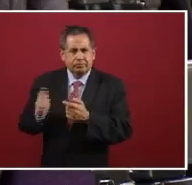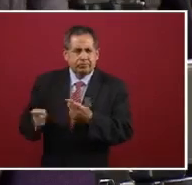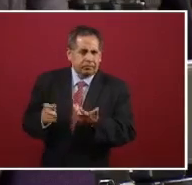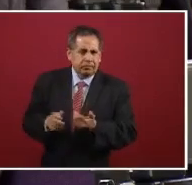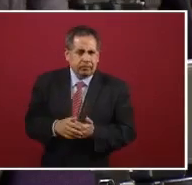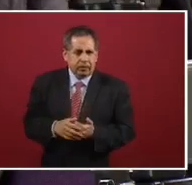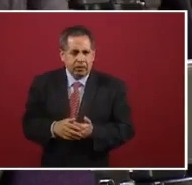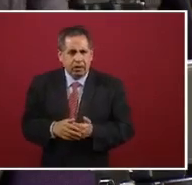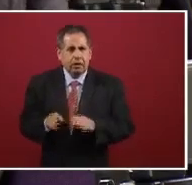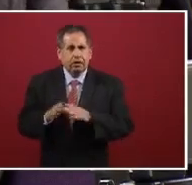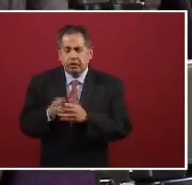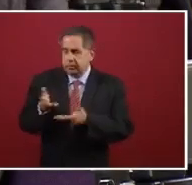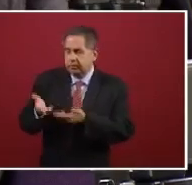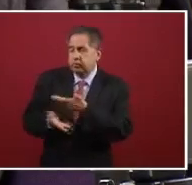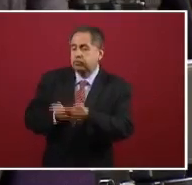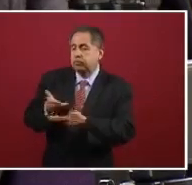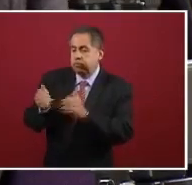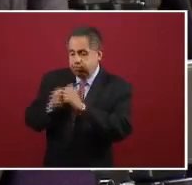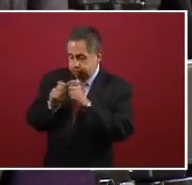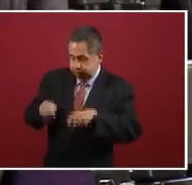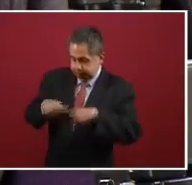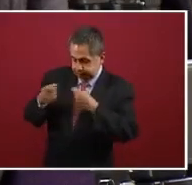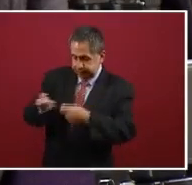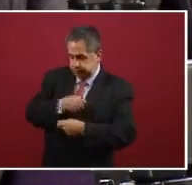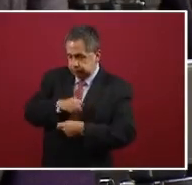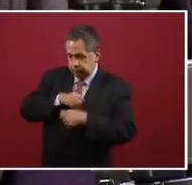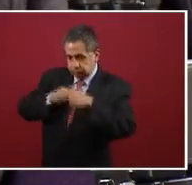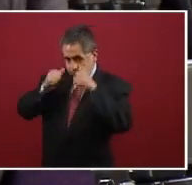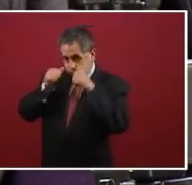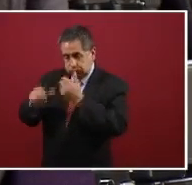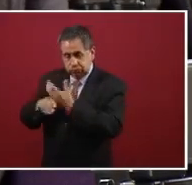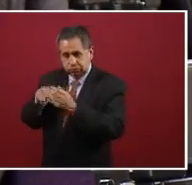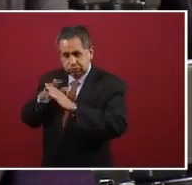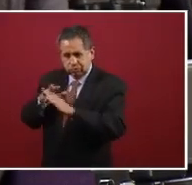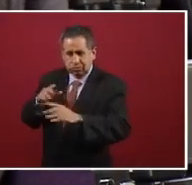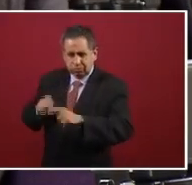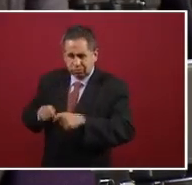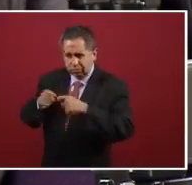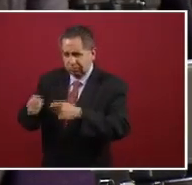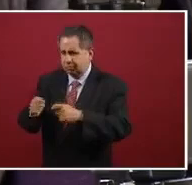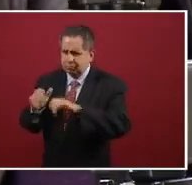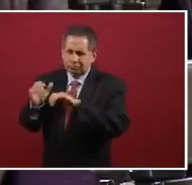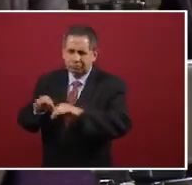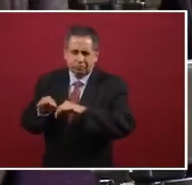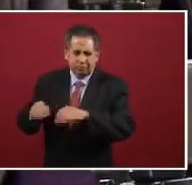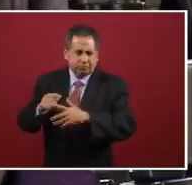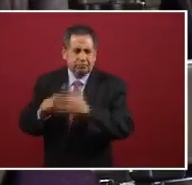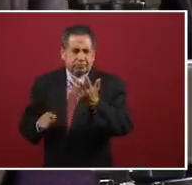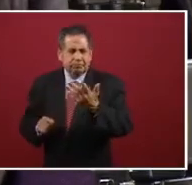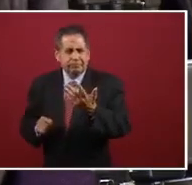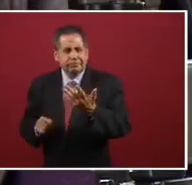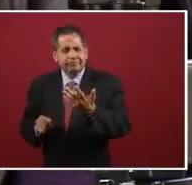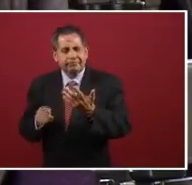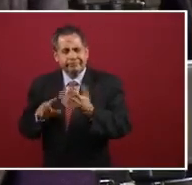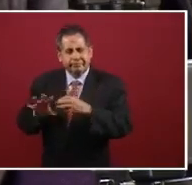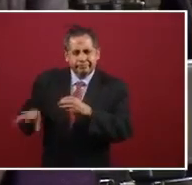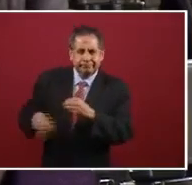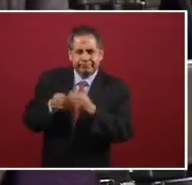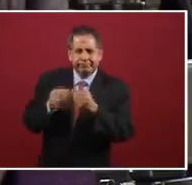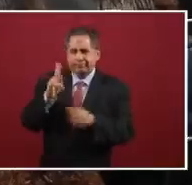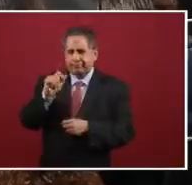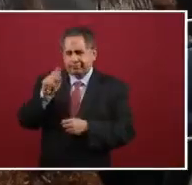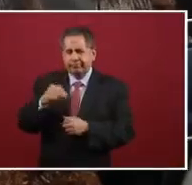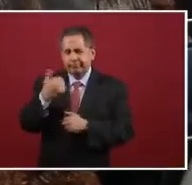cuáles los servicios de salud que se les están dando a los migrantes también, servicios de empleo y todo lo que implique este plan, por